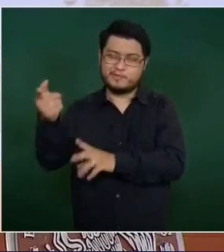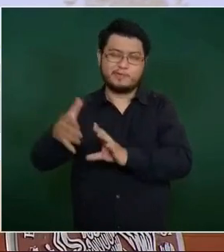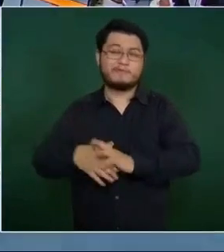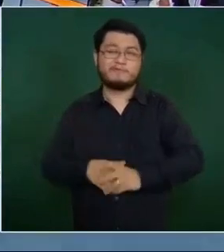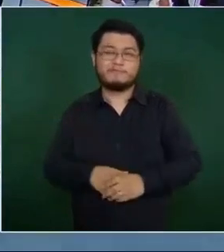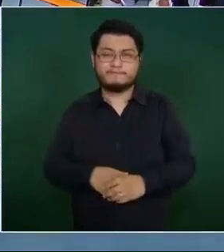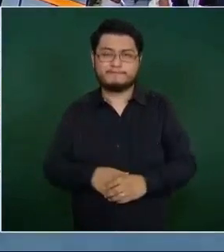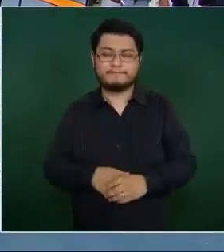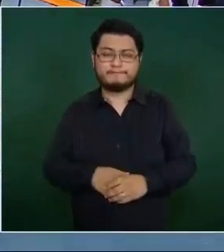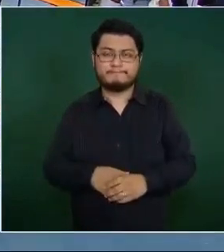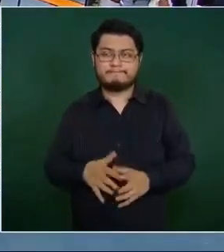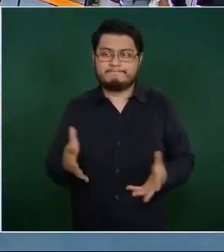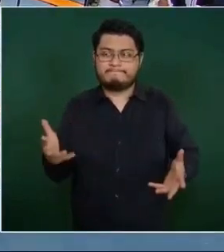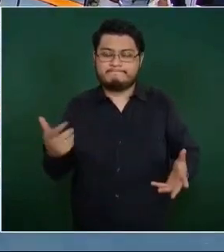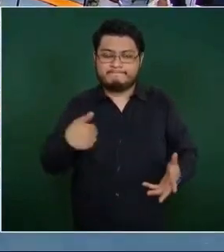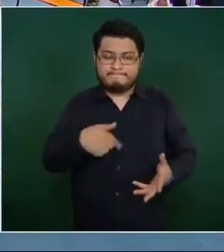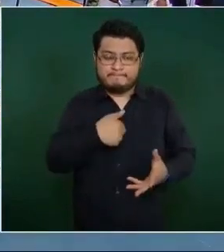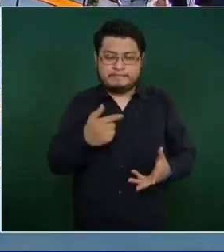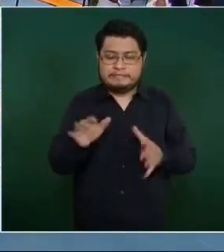Entonces dijimos, no,